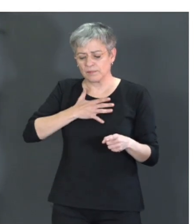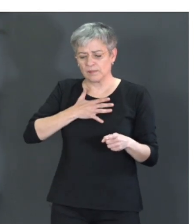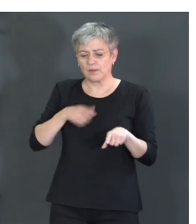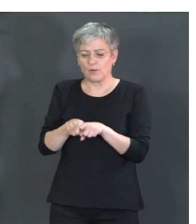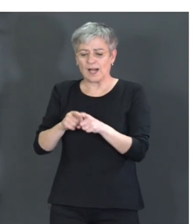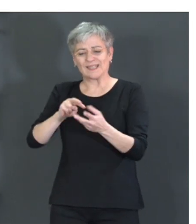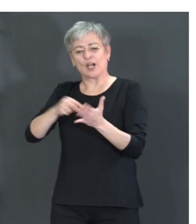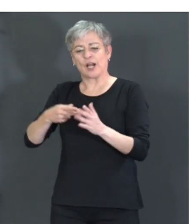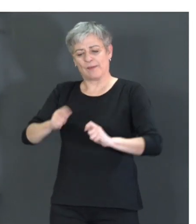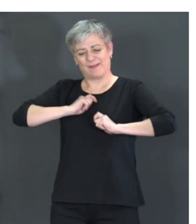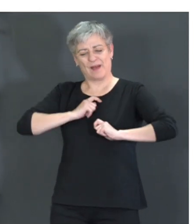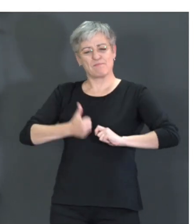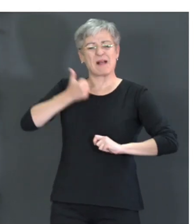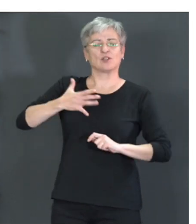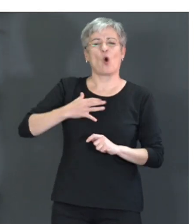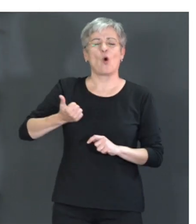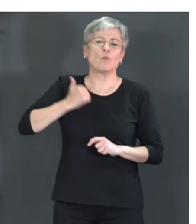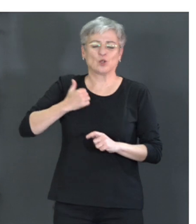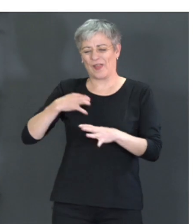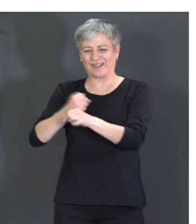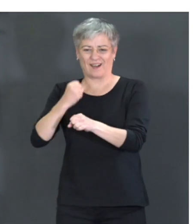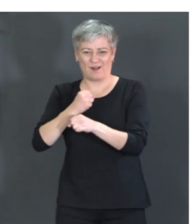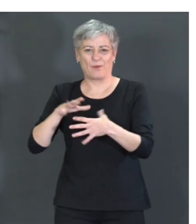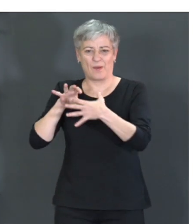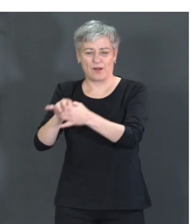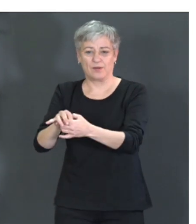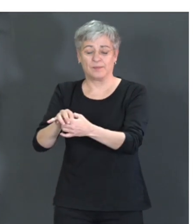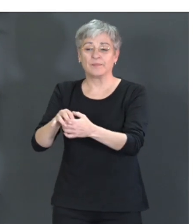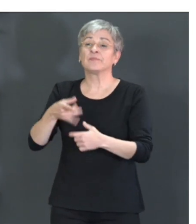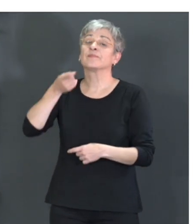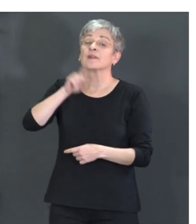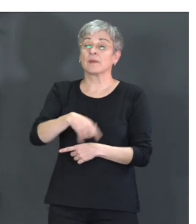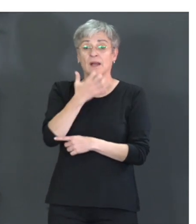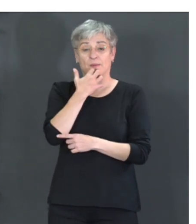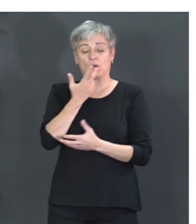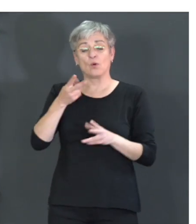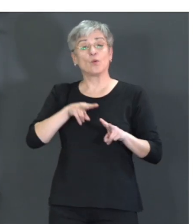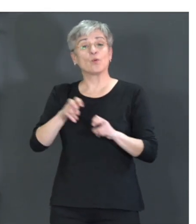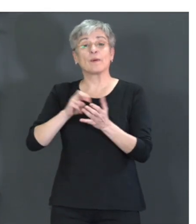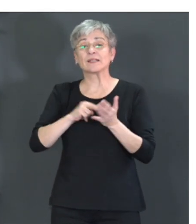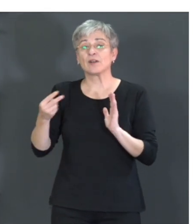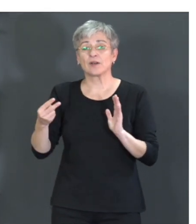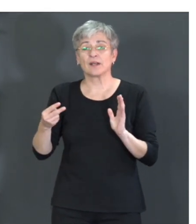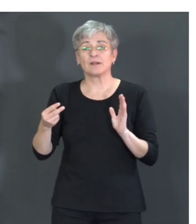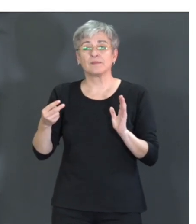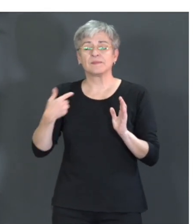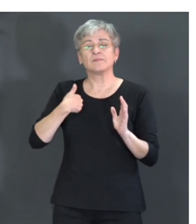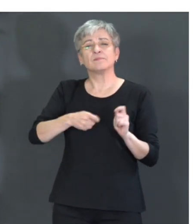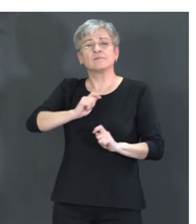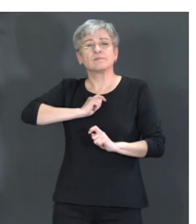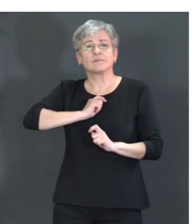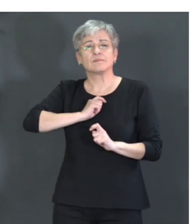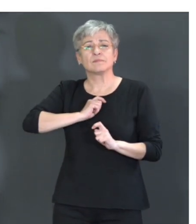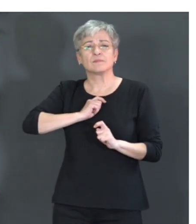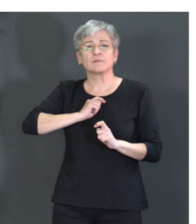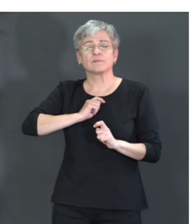acción. También, por ejemplo, estas nuevas tecnologías lo que nos han permitido es alcanzar o poder